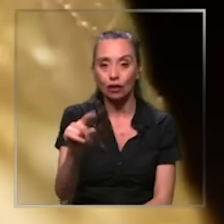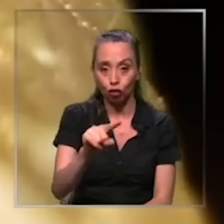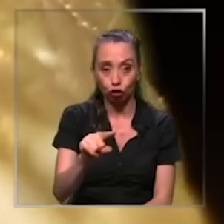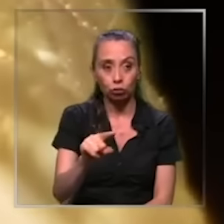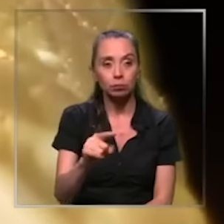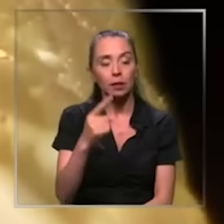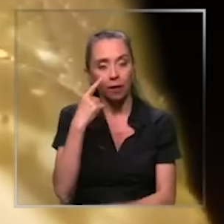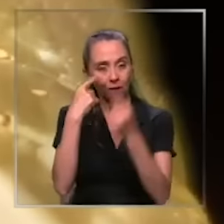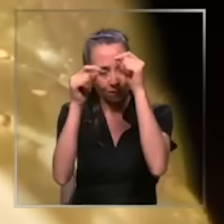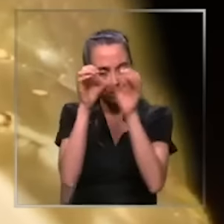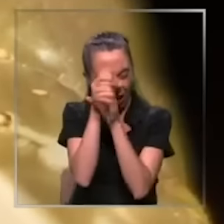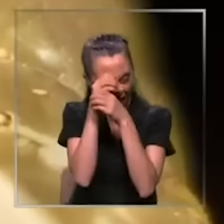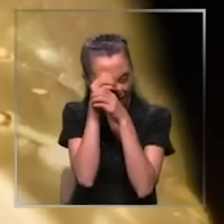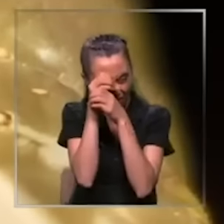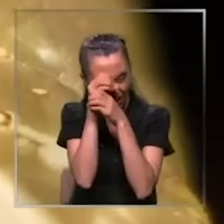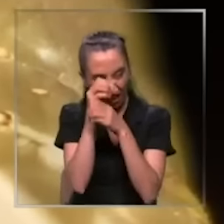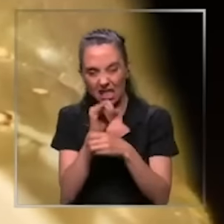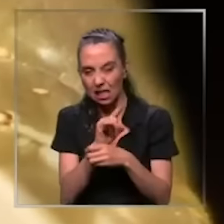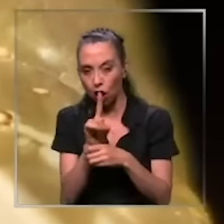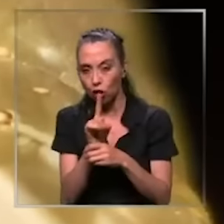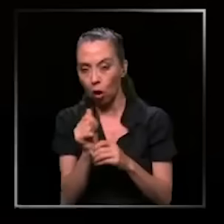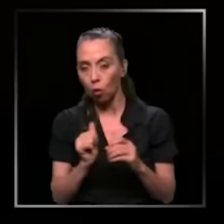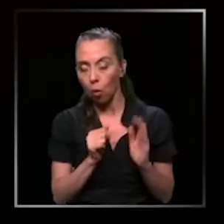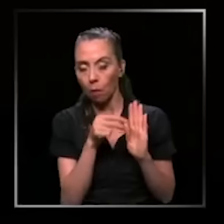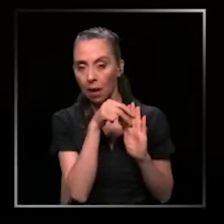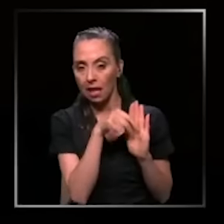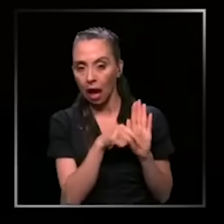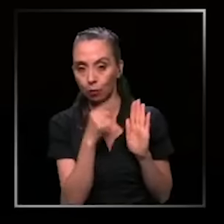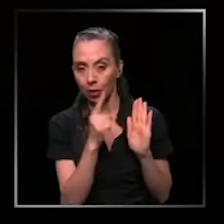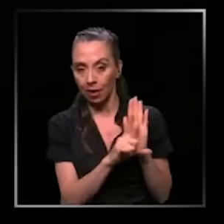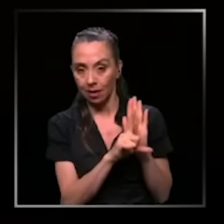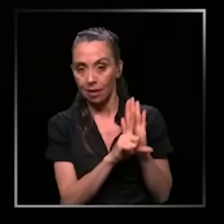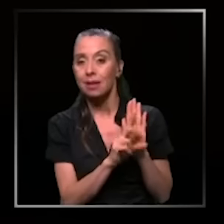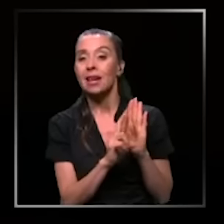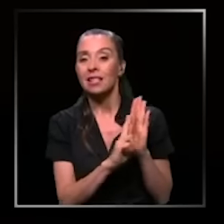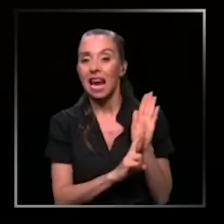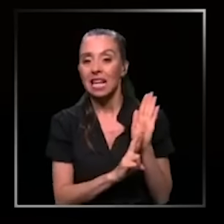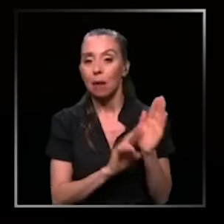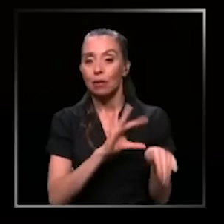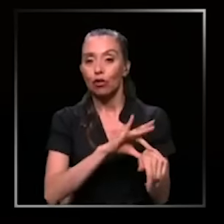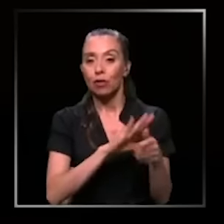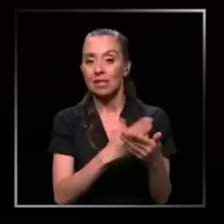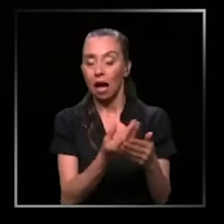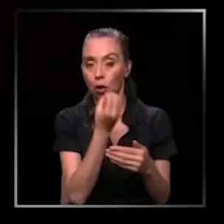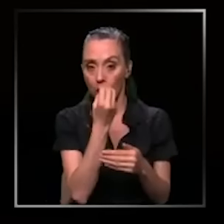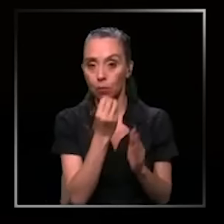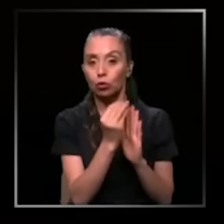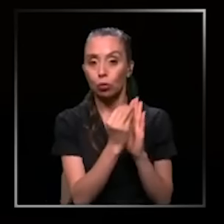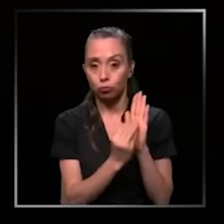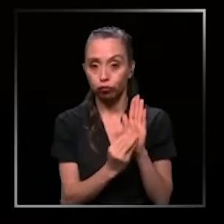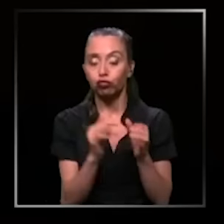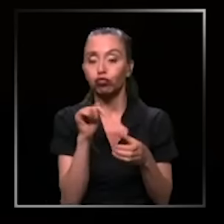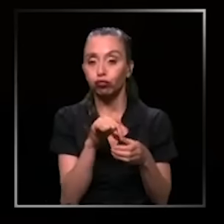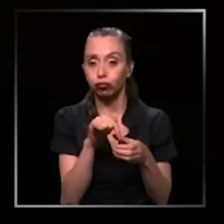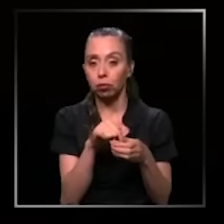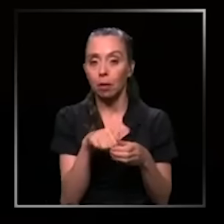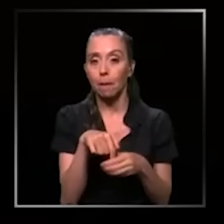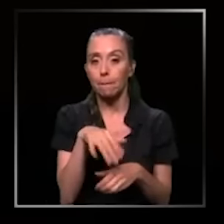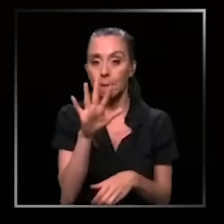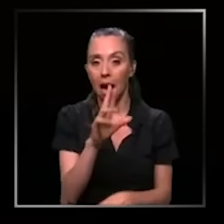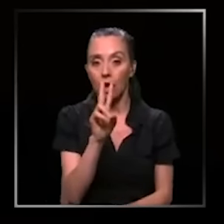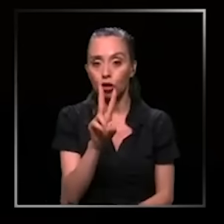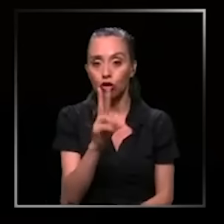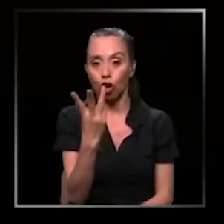continuación es si efectivamente cumplen con la normativa. El Reglamento Sanitario de los Alimentos estipula que deben contener más